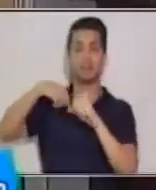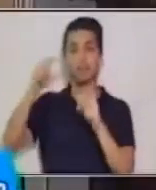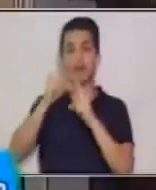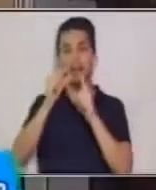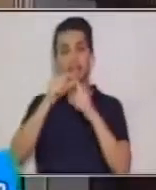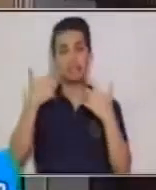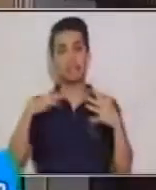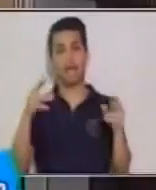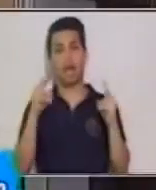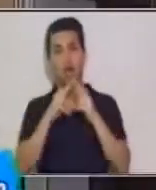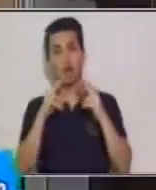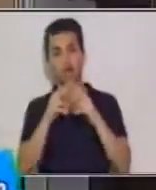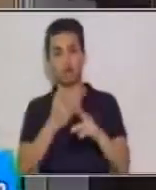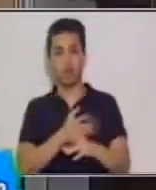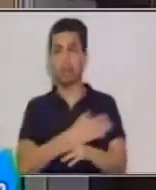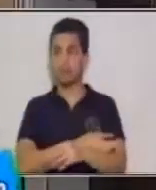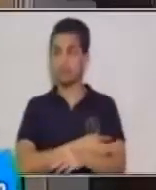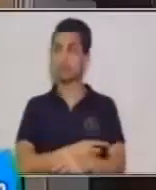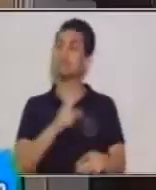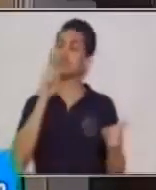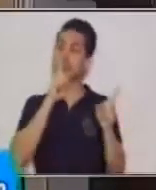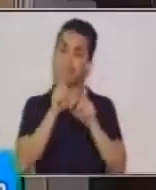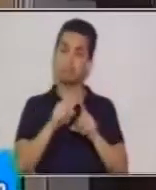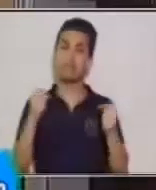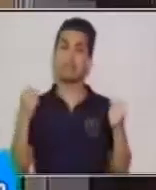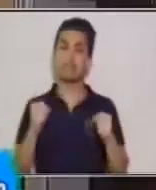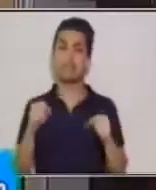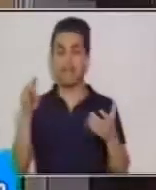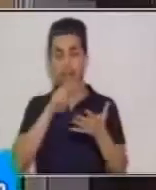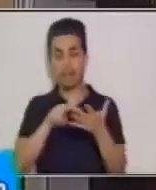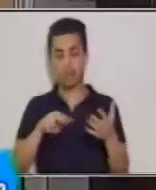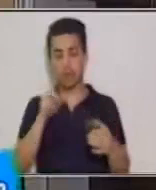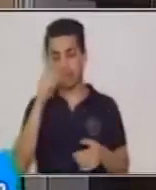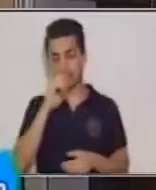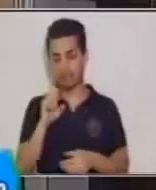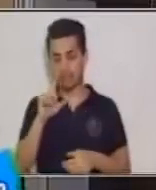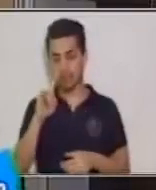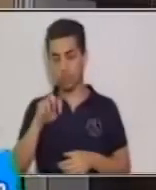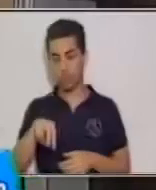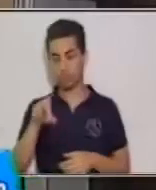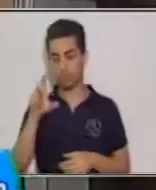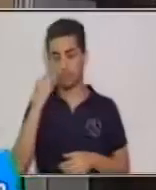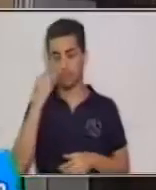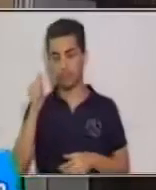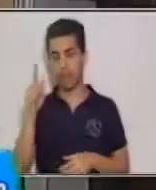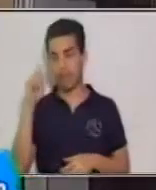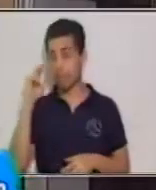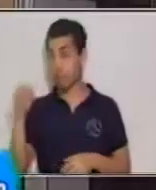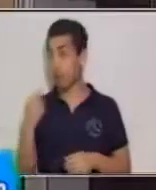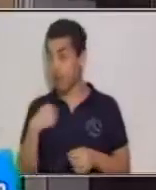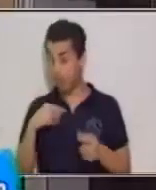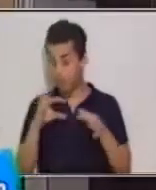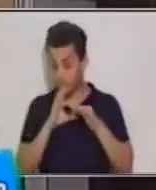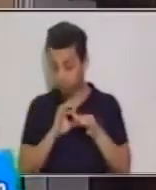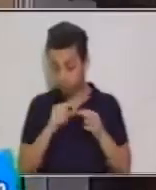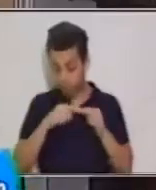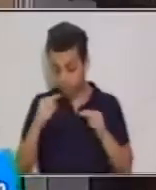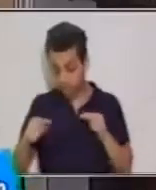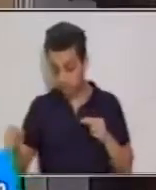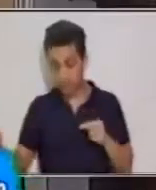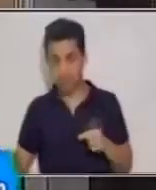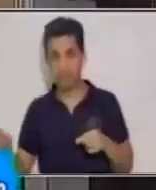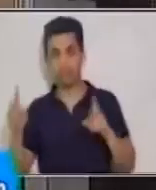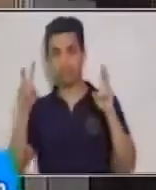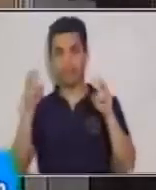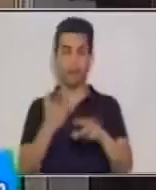acá. Utilizamos también la lectura secuencial. ¿Por qué razón? Porque relacionamos los temas